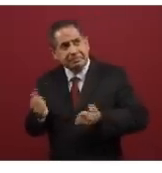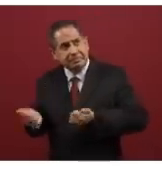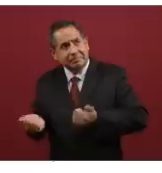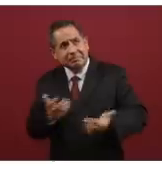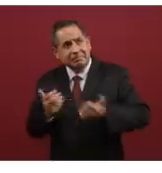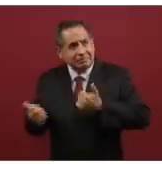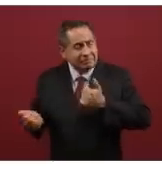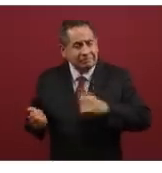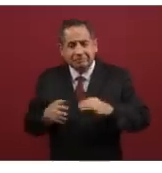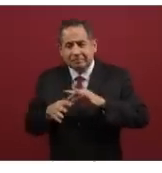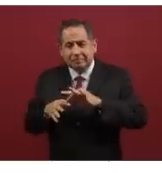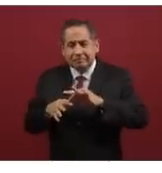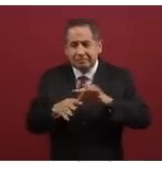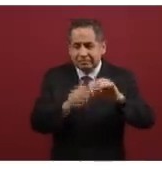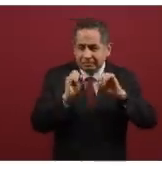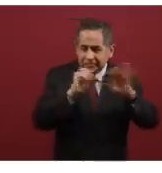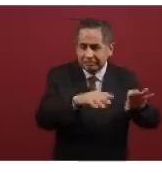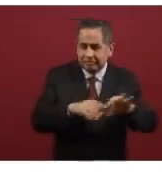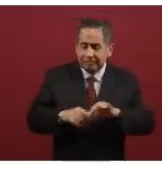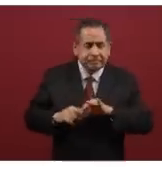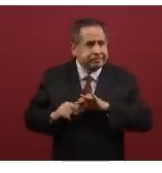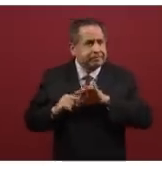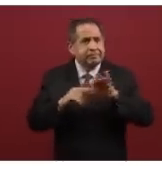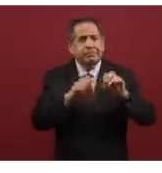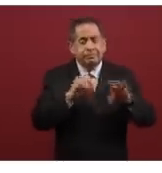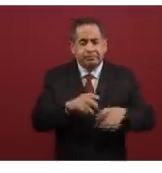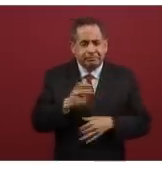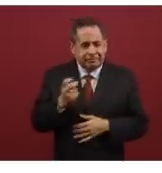decir, esta sola operación